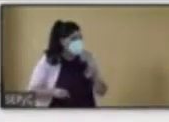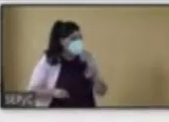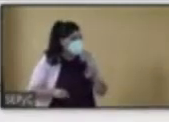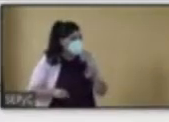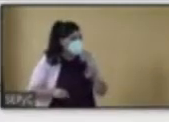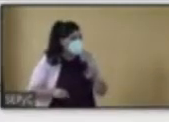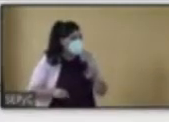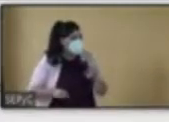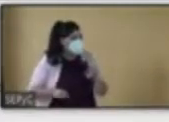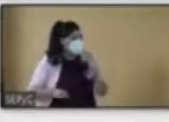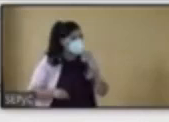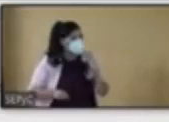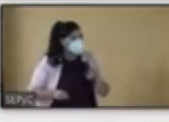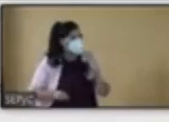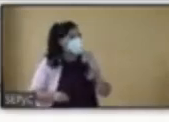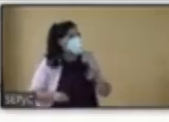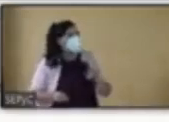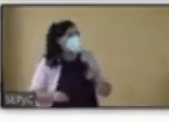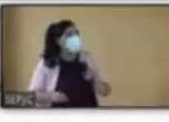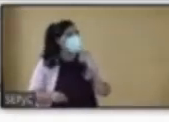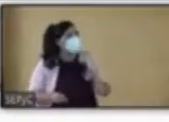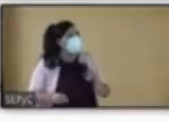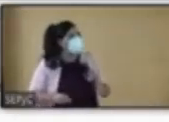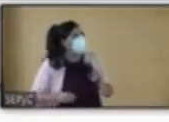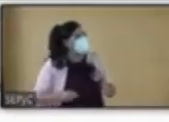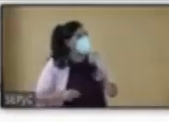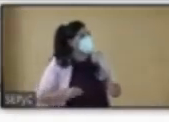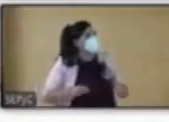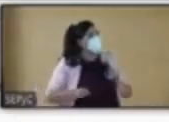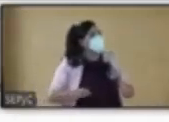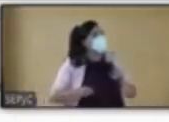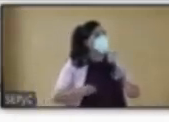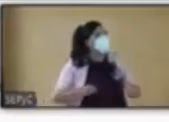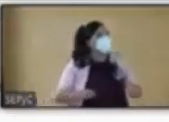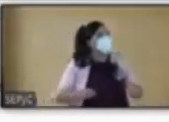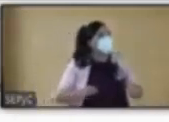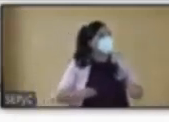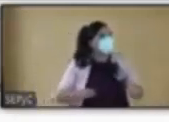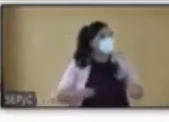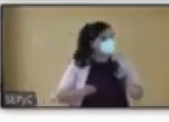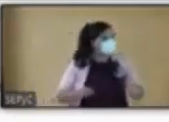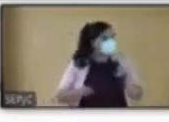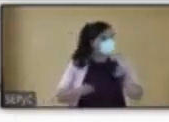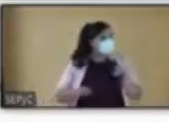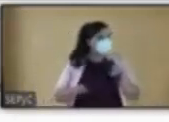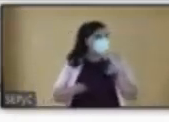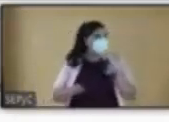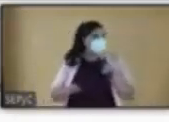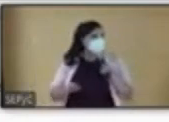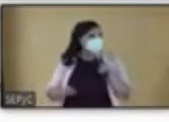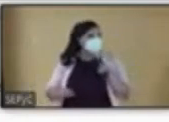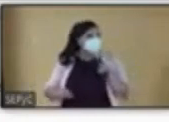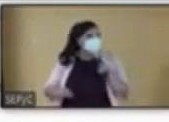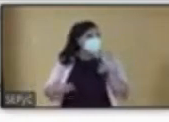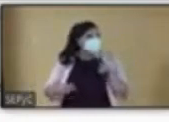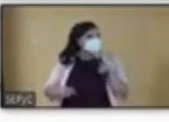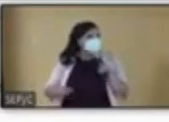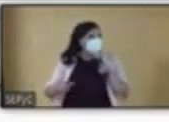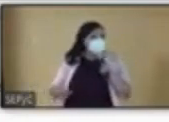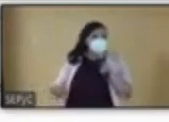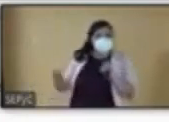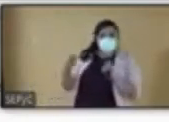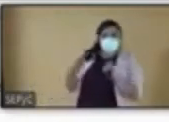Y pasamos a lo que son los apoyos o beneficios públicos. Hasta los últimos 2 años tengo oportunidad de informar a la autoridad